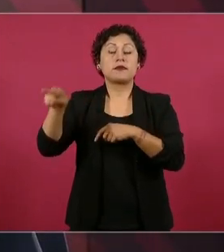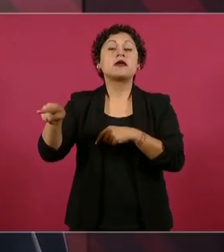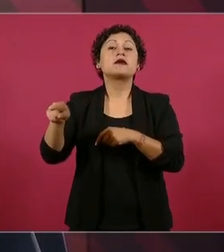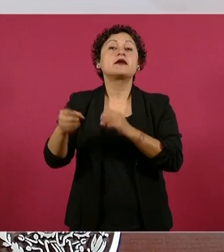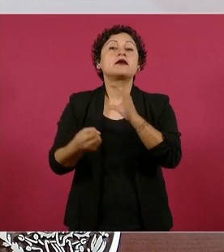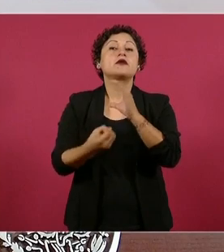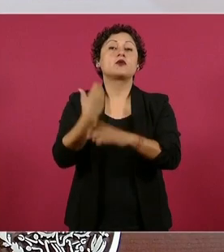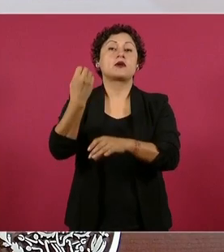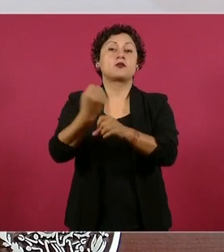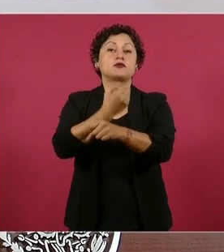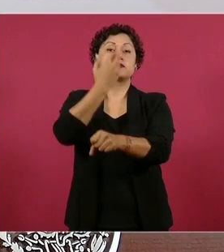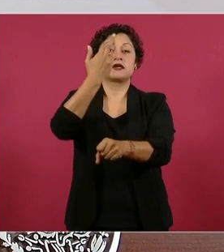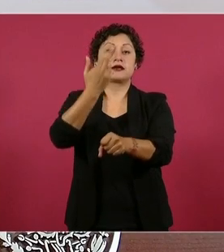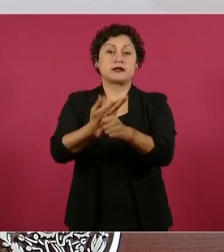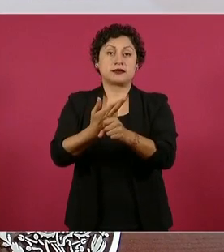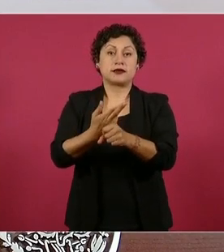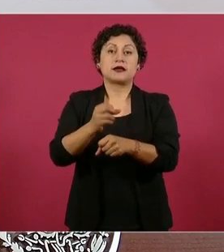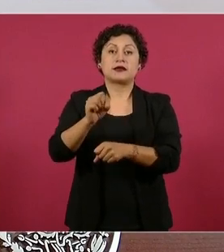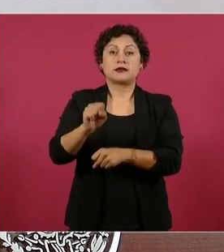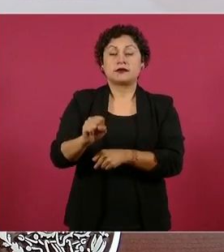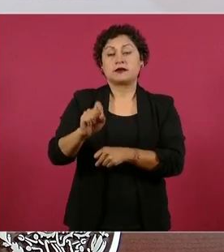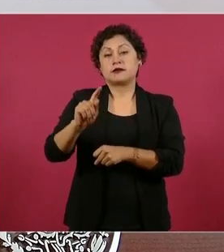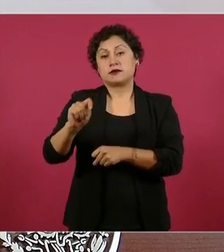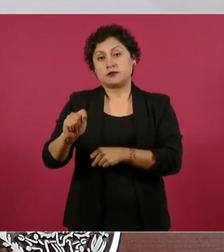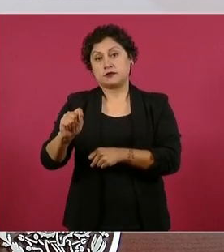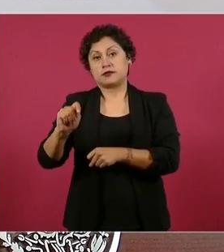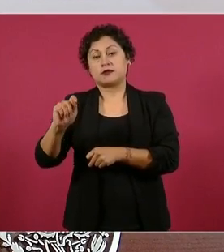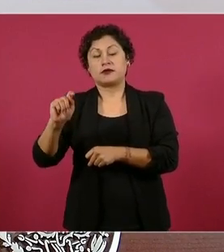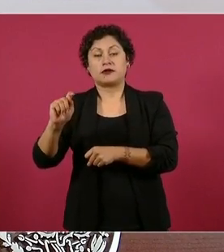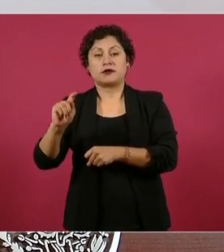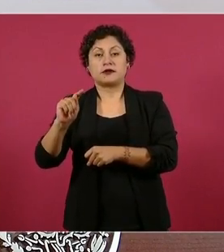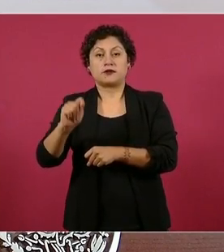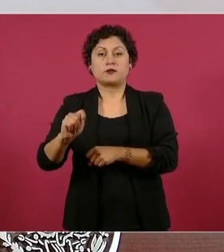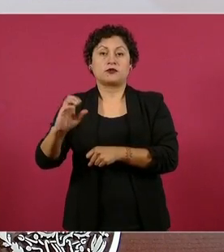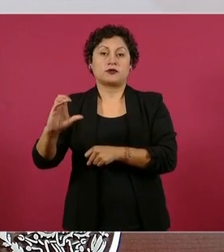Comunicaciones, Jesús Esteban,